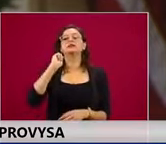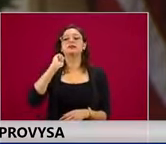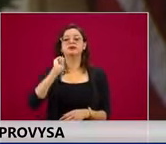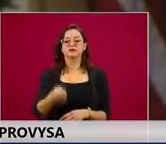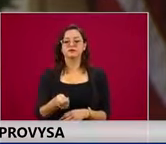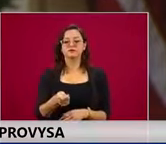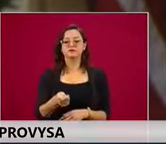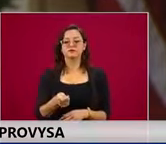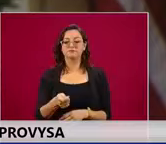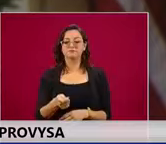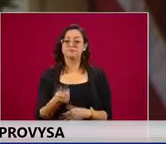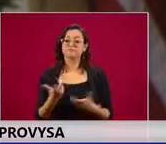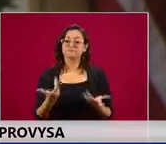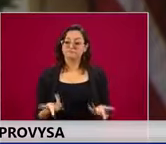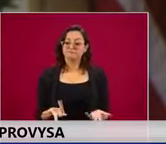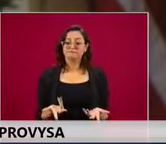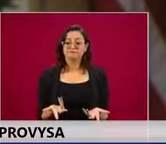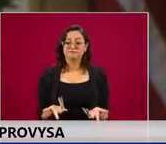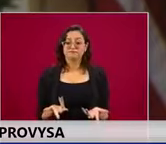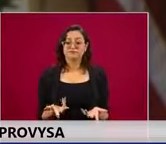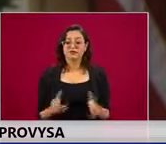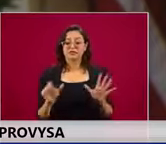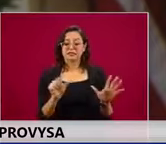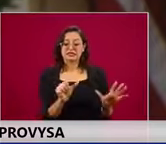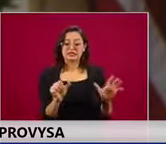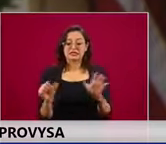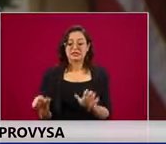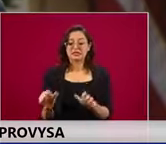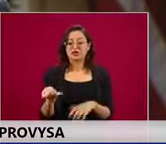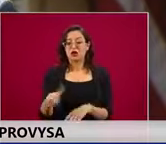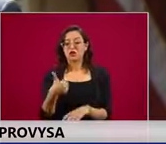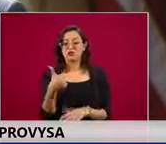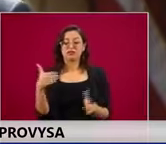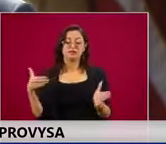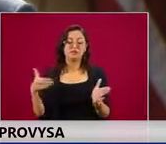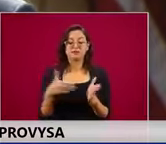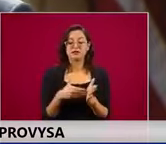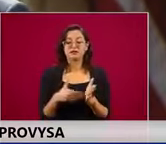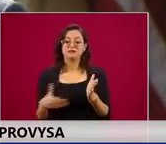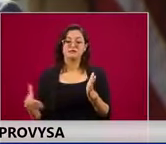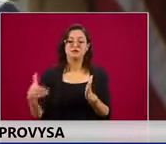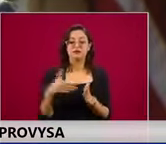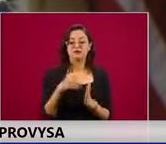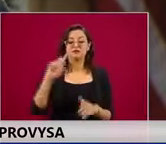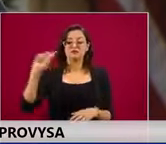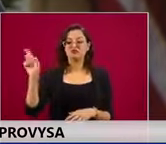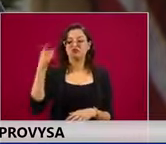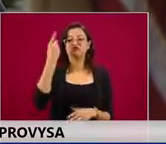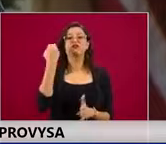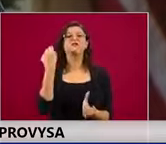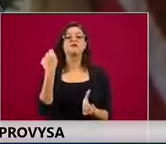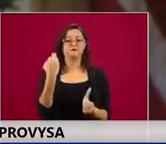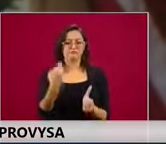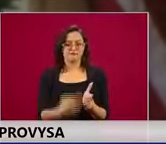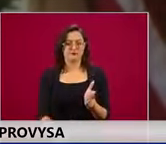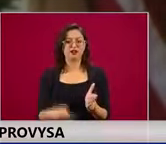sí, lo firmaron. No. Entonces, ¿qué firmaron? Otro documentito de ayuda mutua. Pero, a ver,